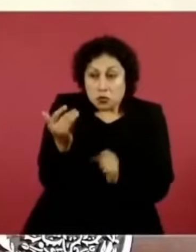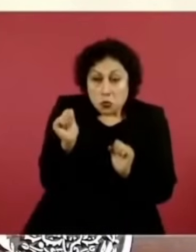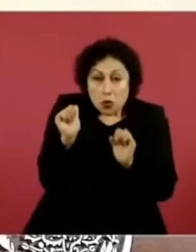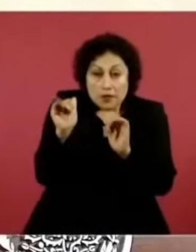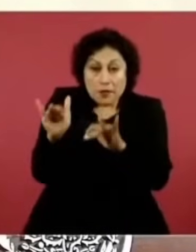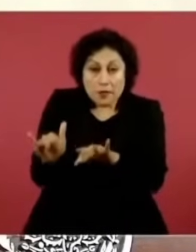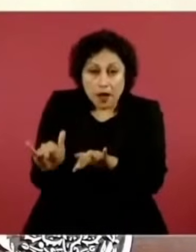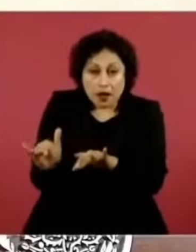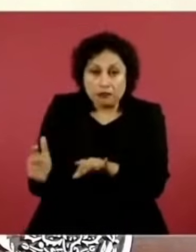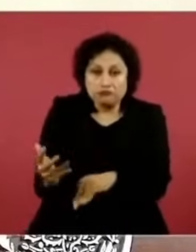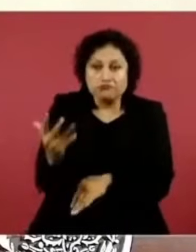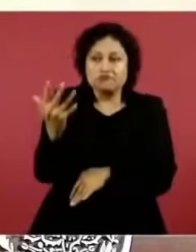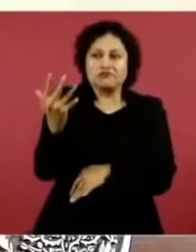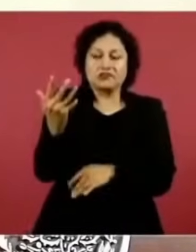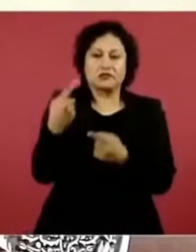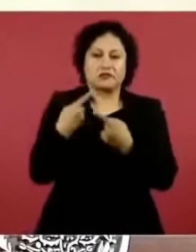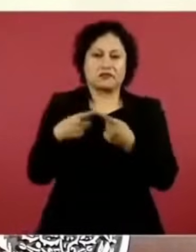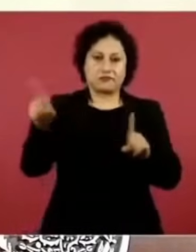Así está.